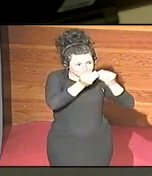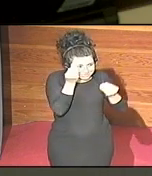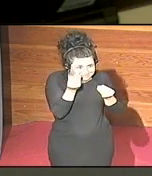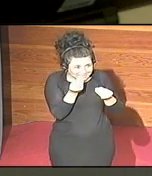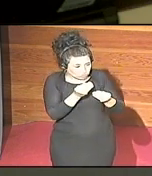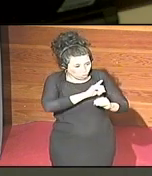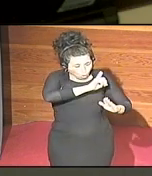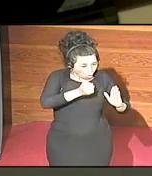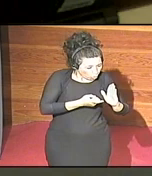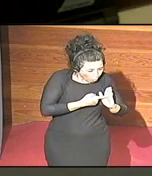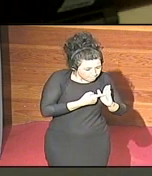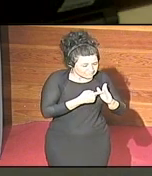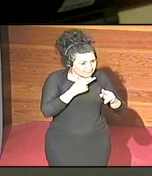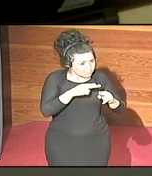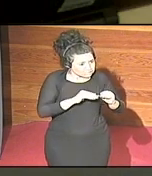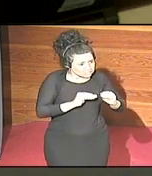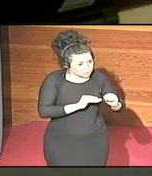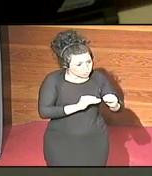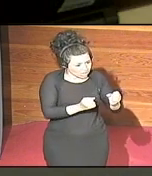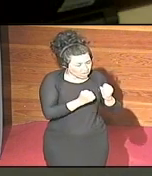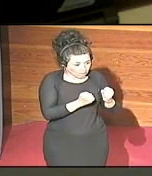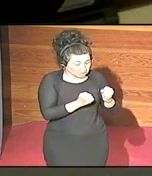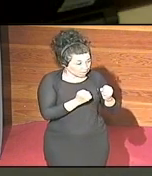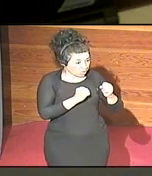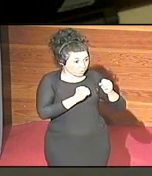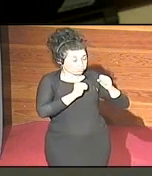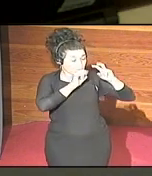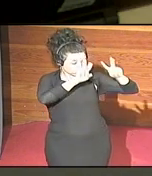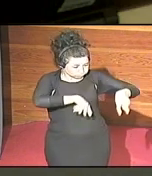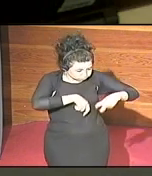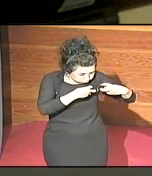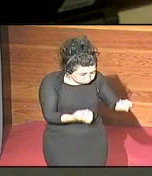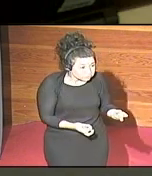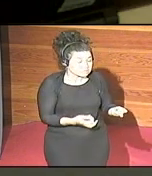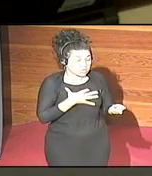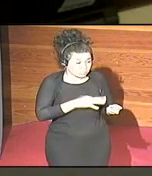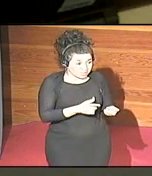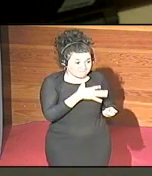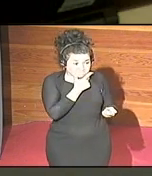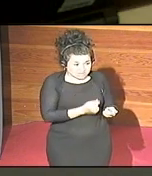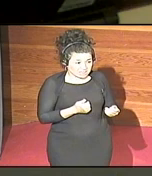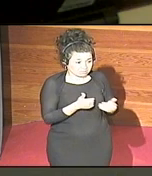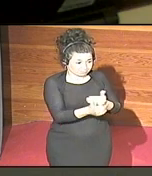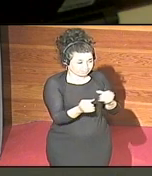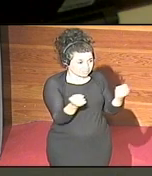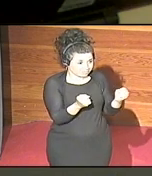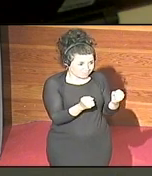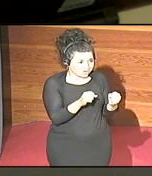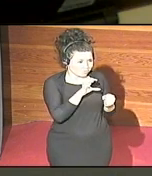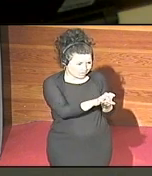política energética, y probablemente será uno de los países que sufra más de este invierno.